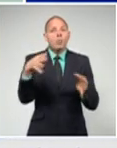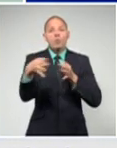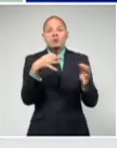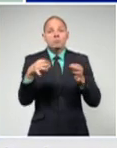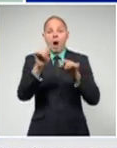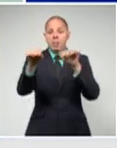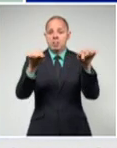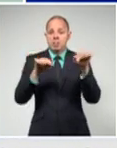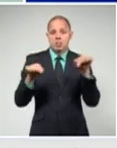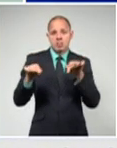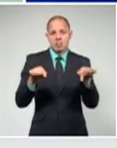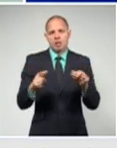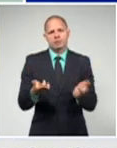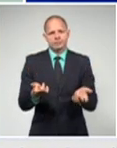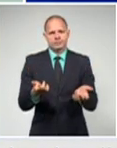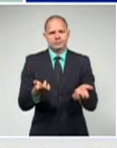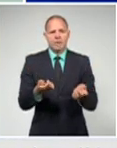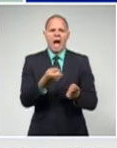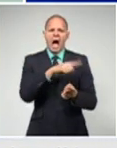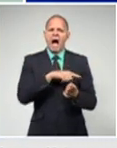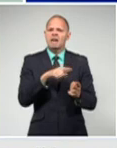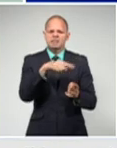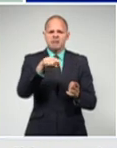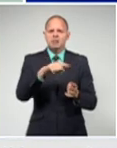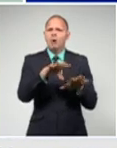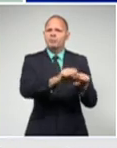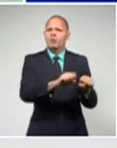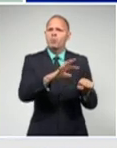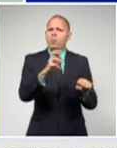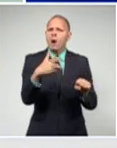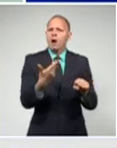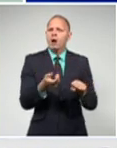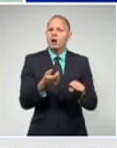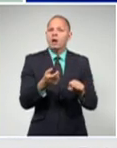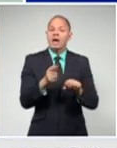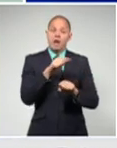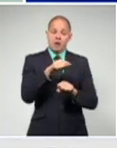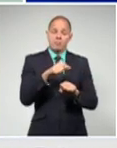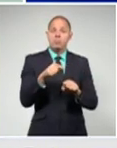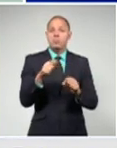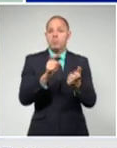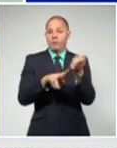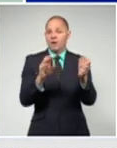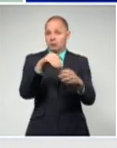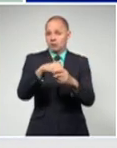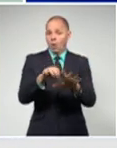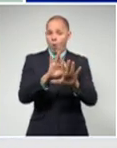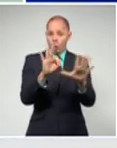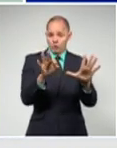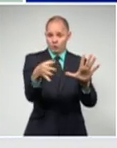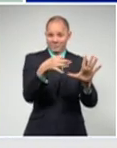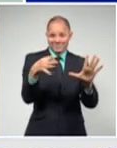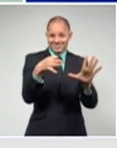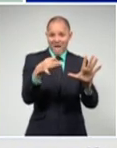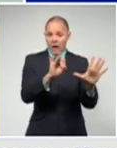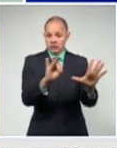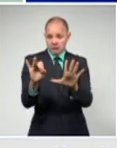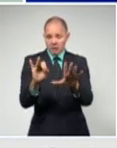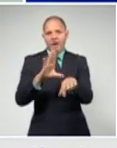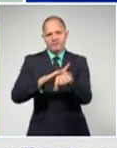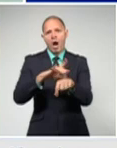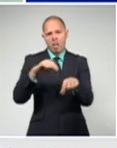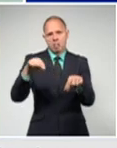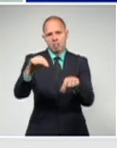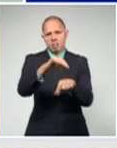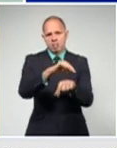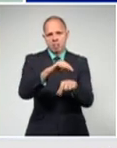los casos confirmados pertenecen a 7 de sus 8 municipios. La mayor transmisión, que es donde se ha mantenido